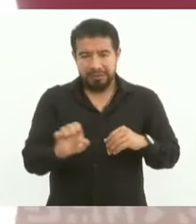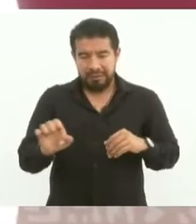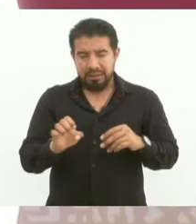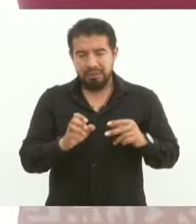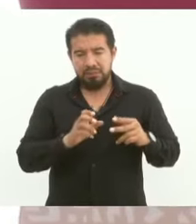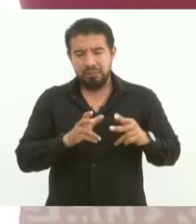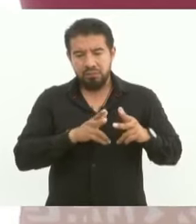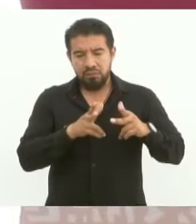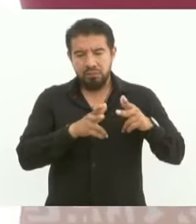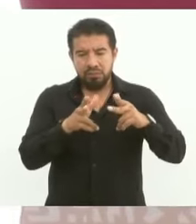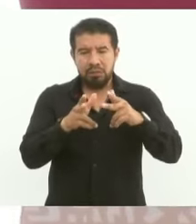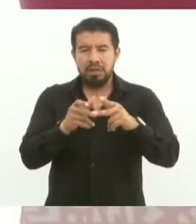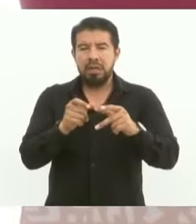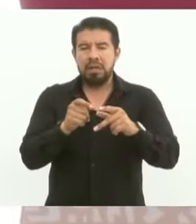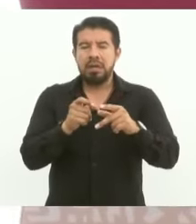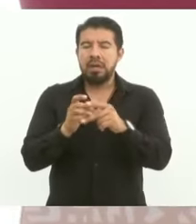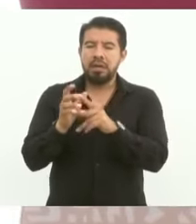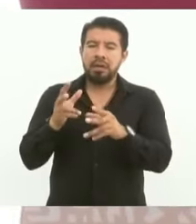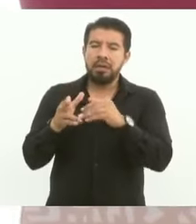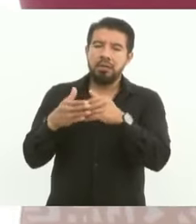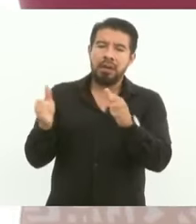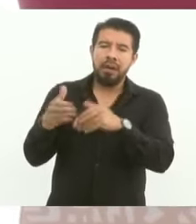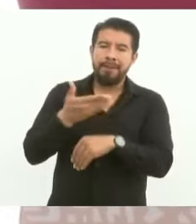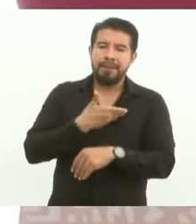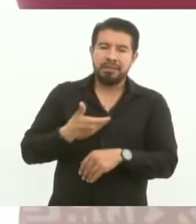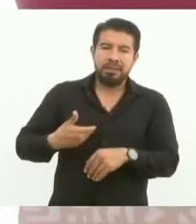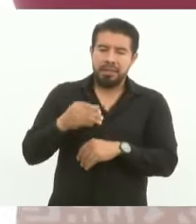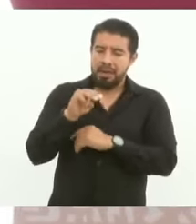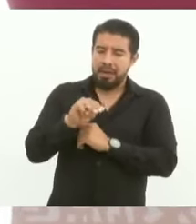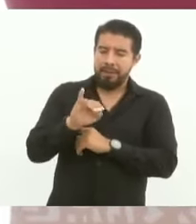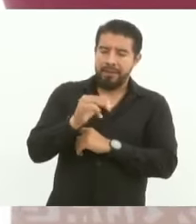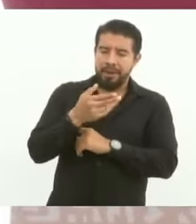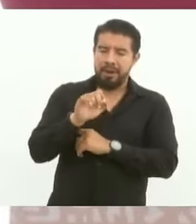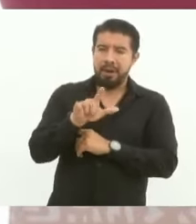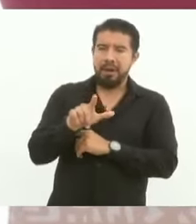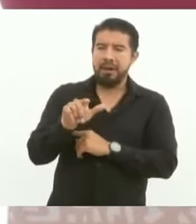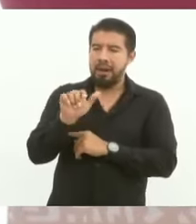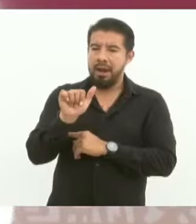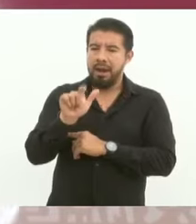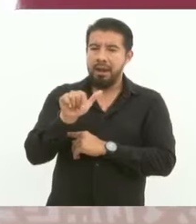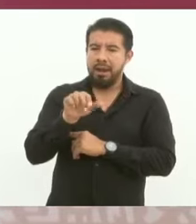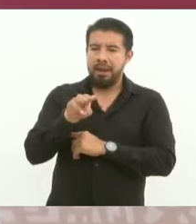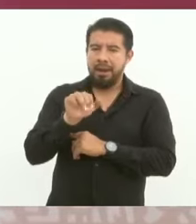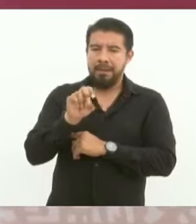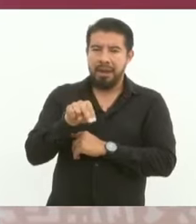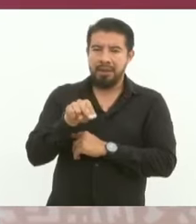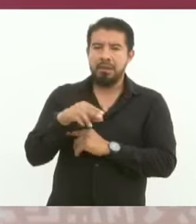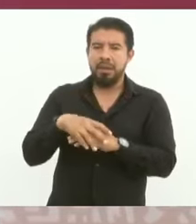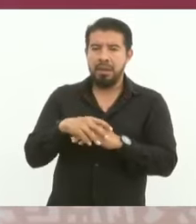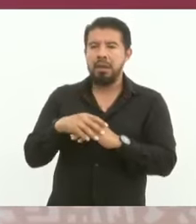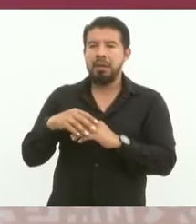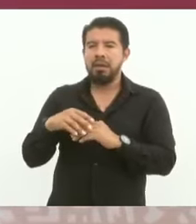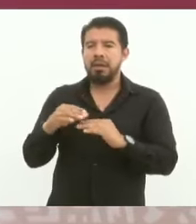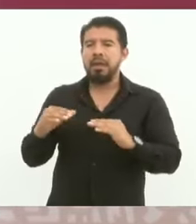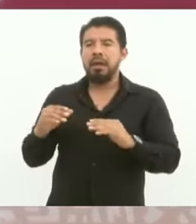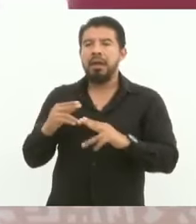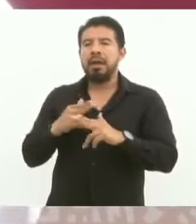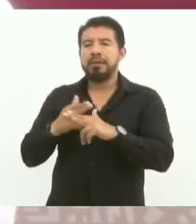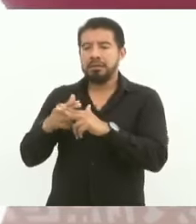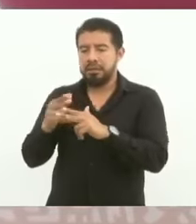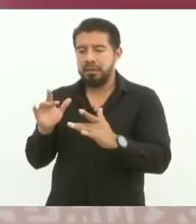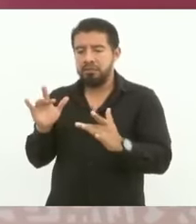el presidente Miguel Alemán, que llegó a Palenque y